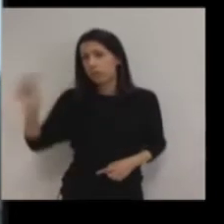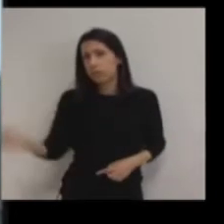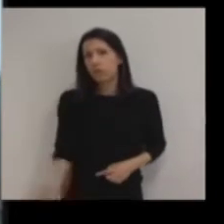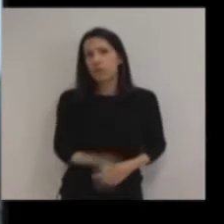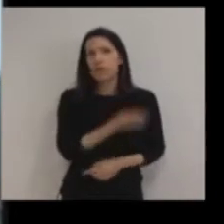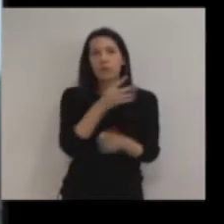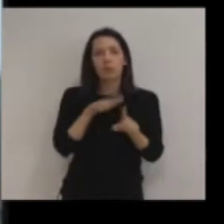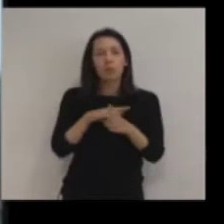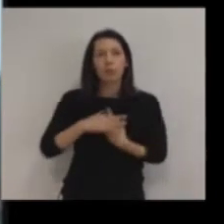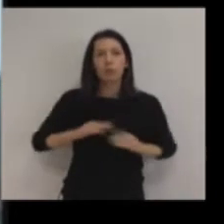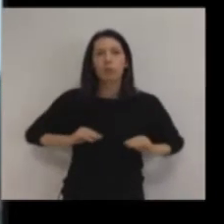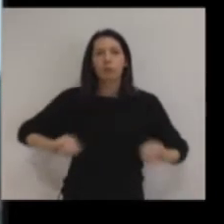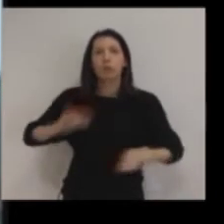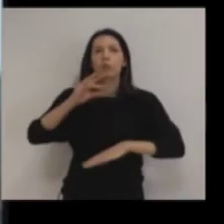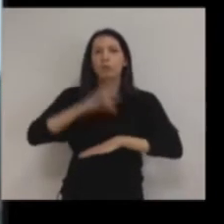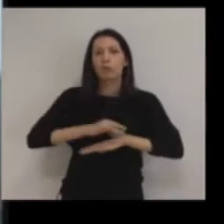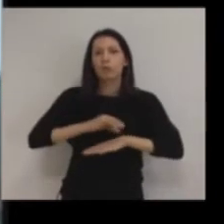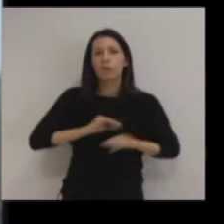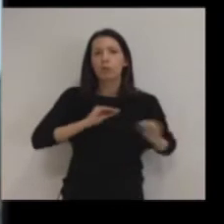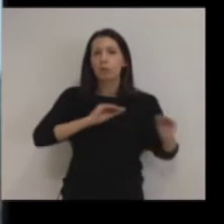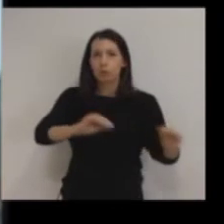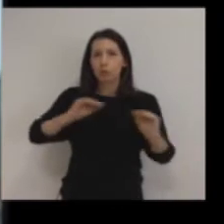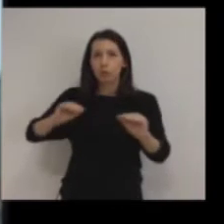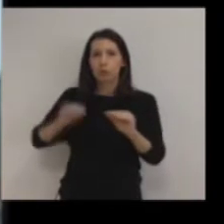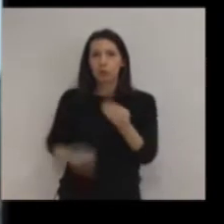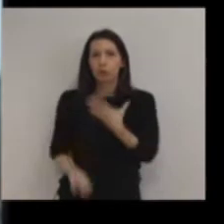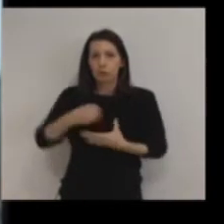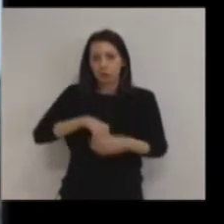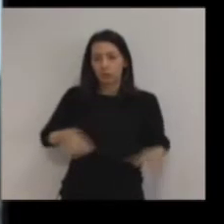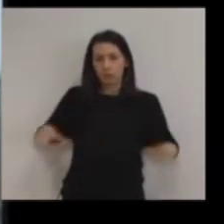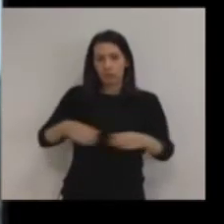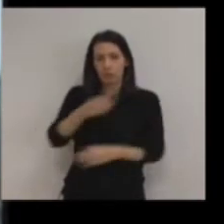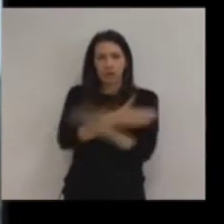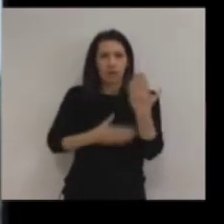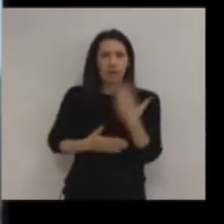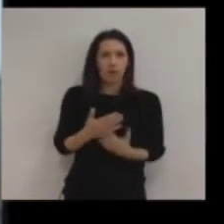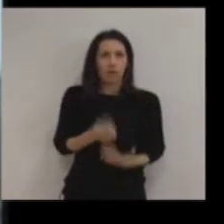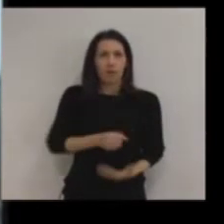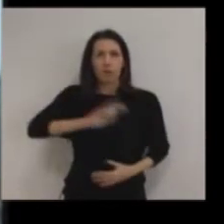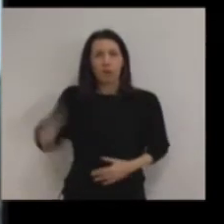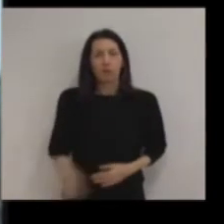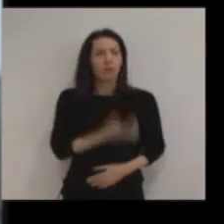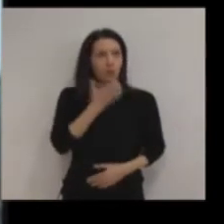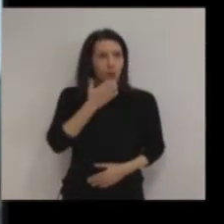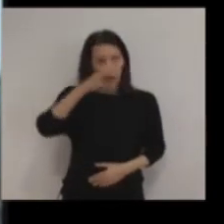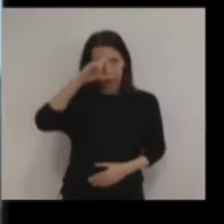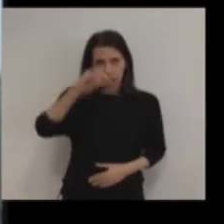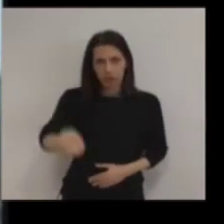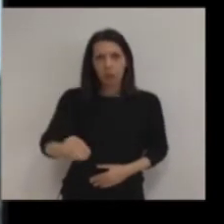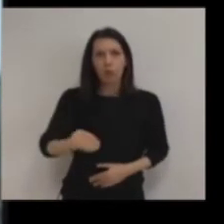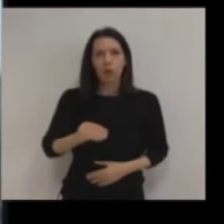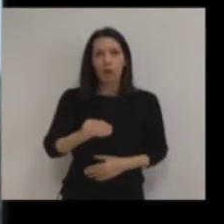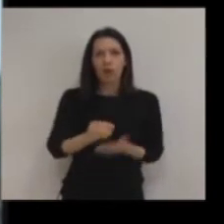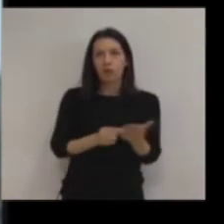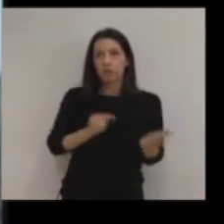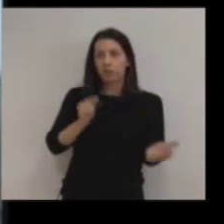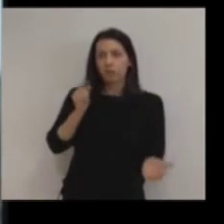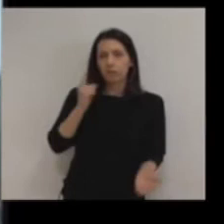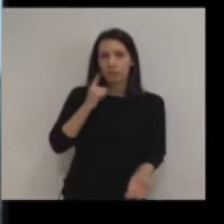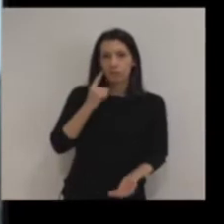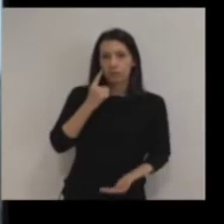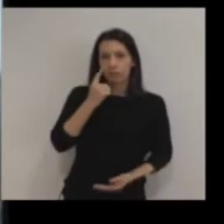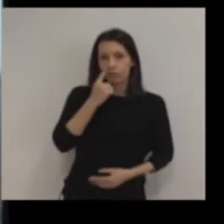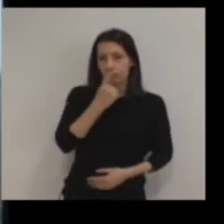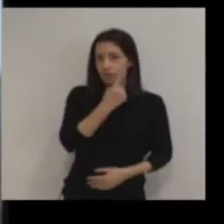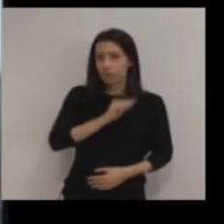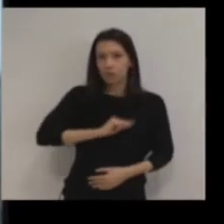de circunstancias y de patologías de la discapacidad es muy amplio. Tenemos discapacidad intelectual, discapacidad sensorial, donde están incluidas